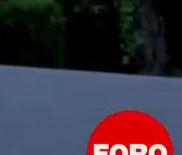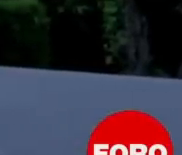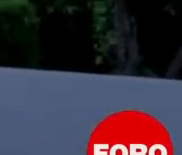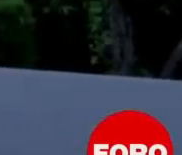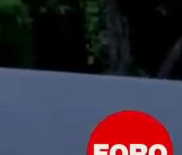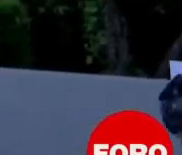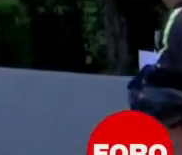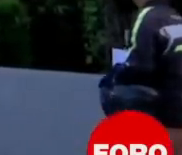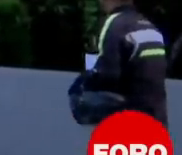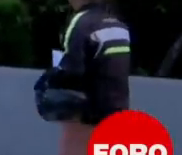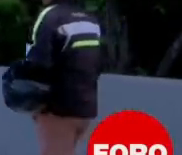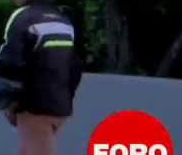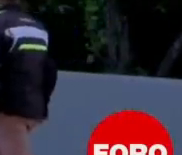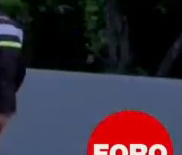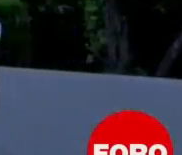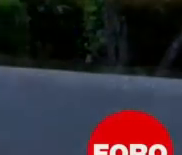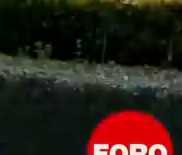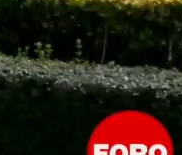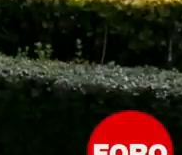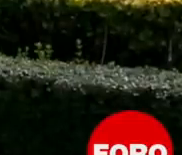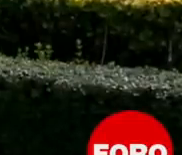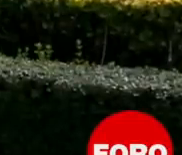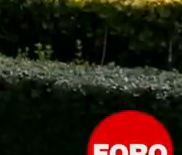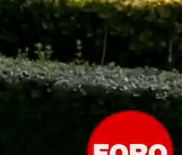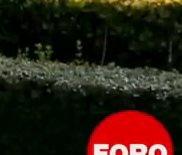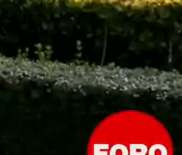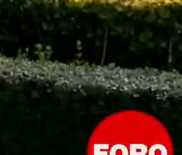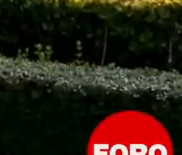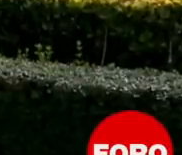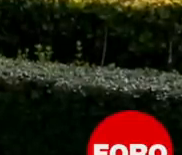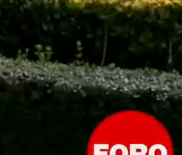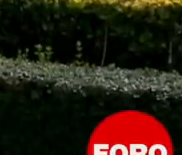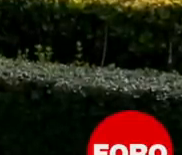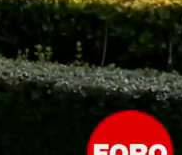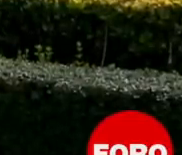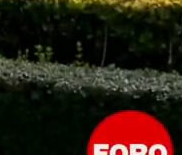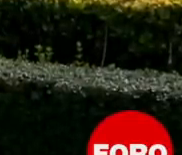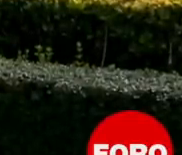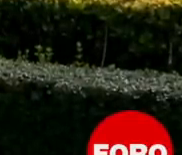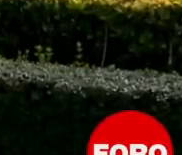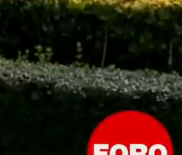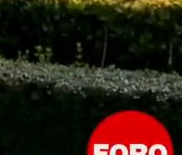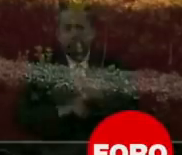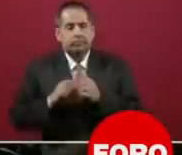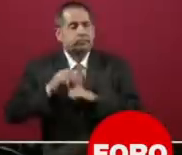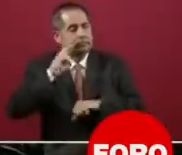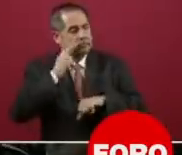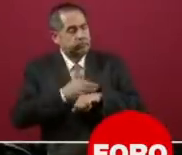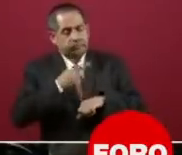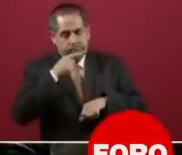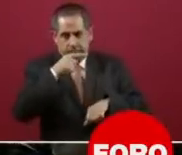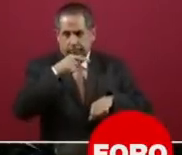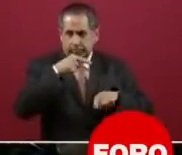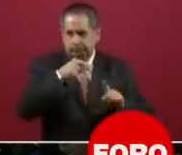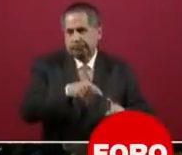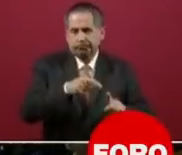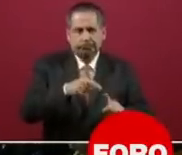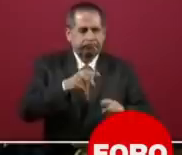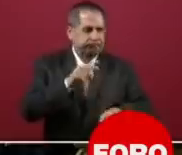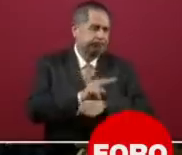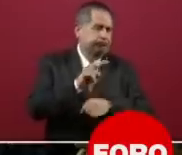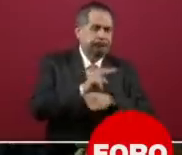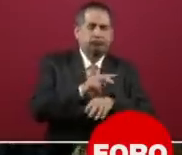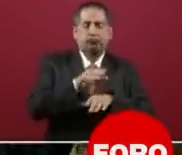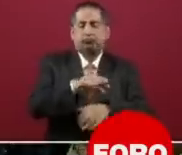reforma constitucional que convierte los delitos electorales en delito grave sin derecho a fianza. Sin buscar caer en la